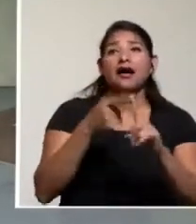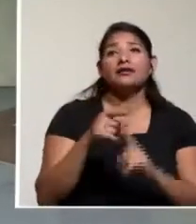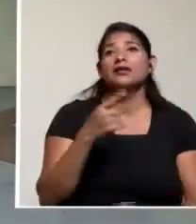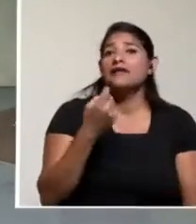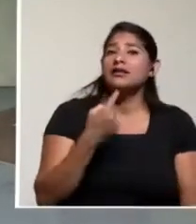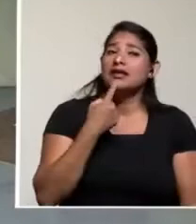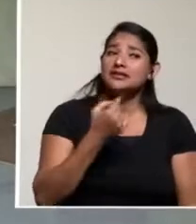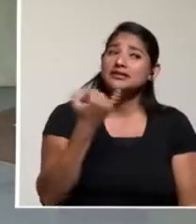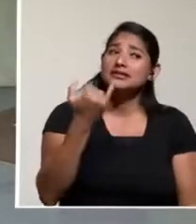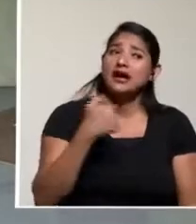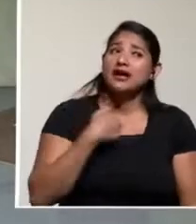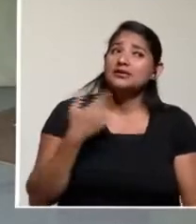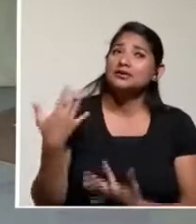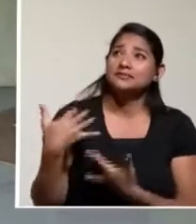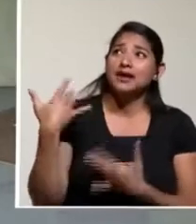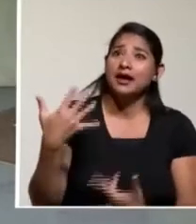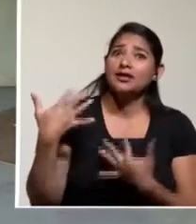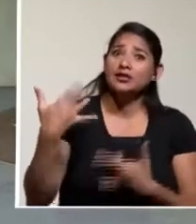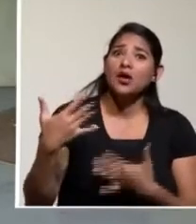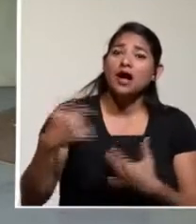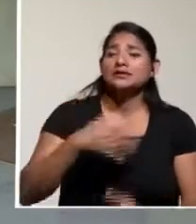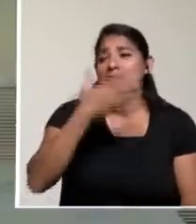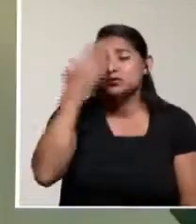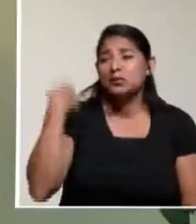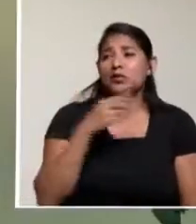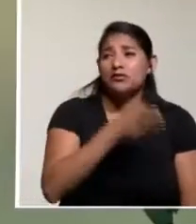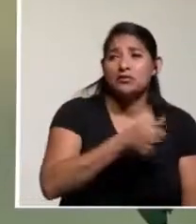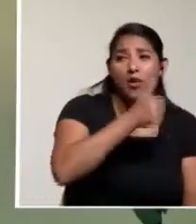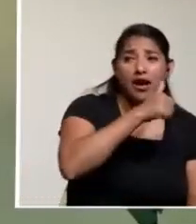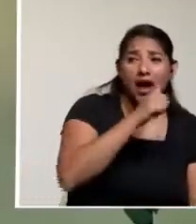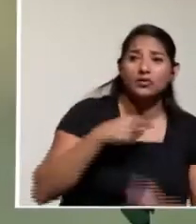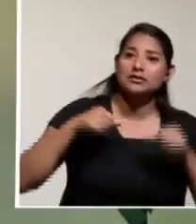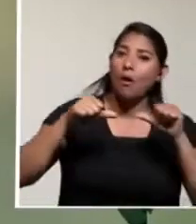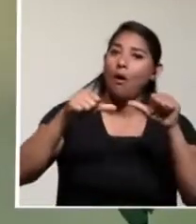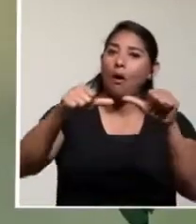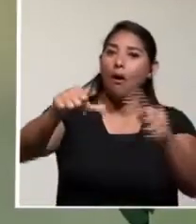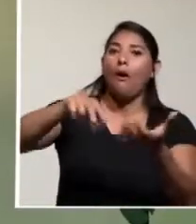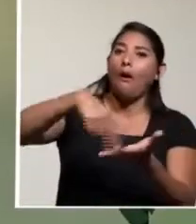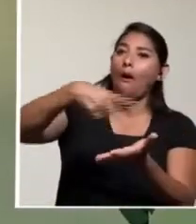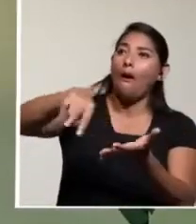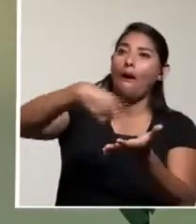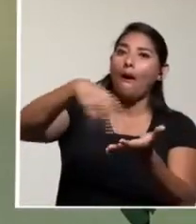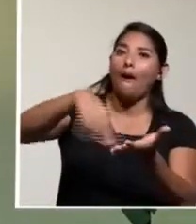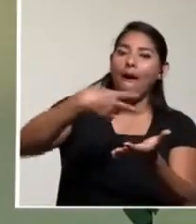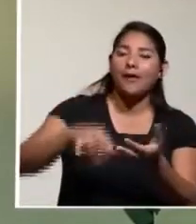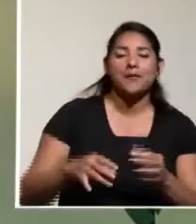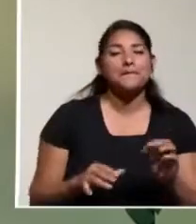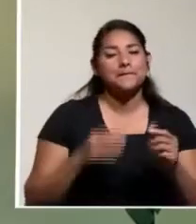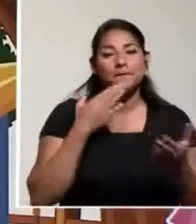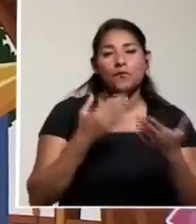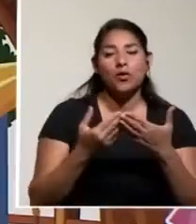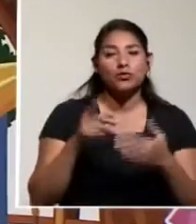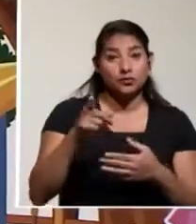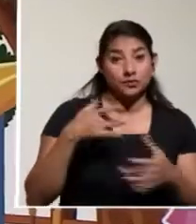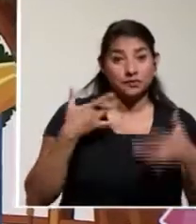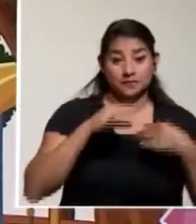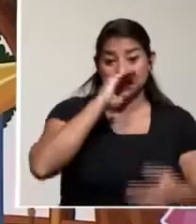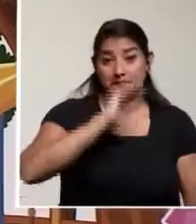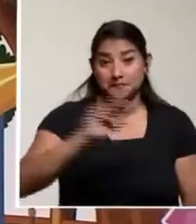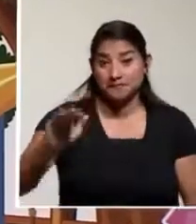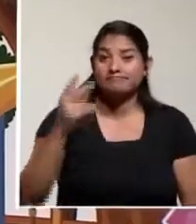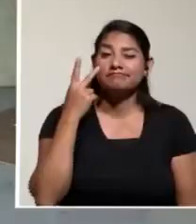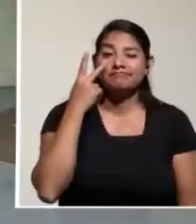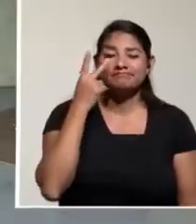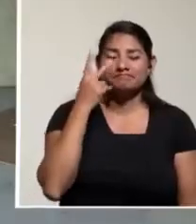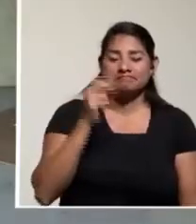¡Ya! Sí, y no me ha dicho. Se me olvidó, es que me viene a tomar agua. Sí, aquí seguiría. Ay, sí, no. Bueno, entonces, ¿cómo les decía, niños y niñas? Ya voy a